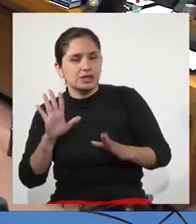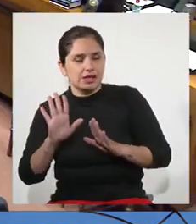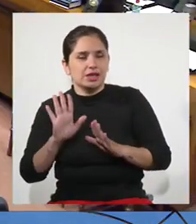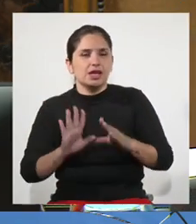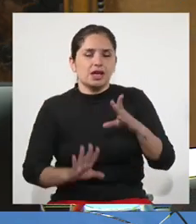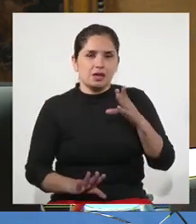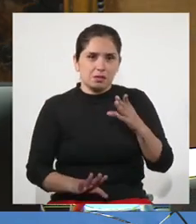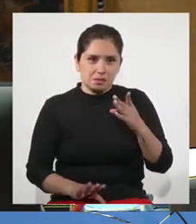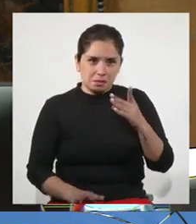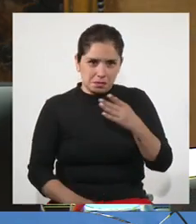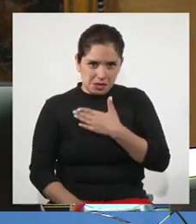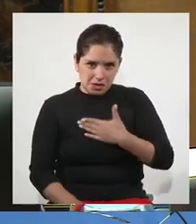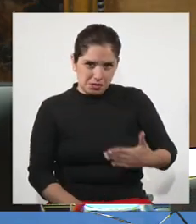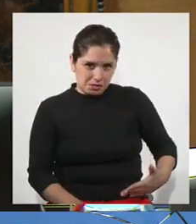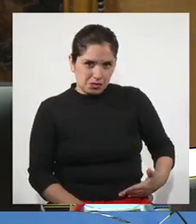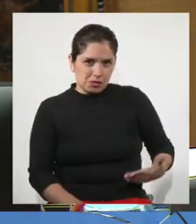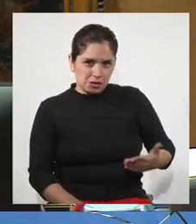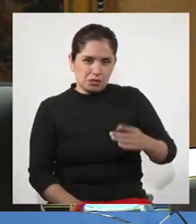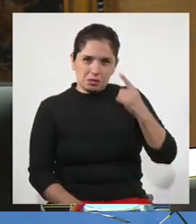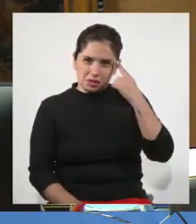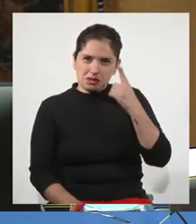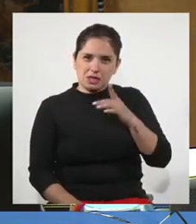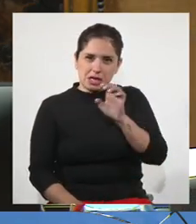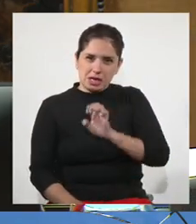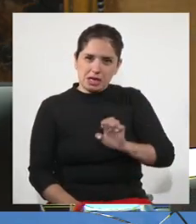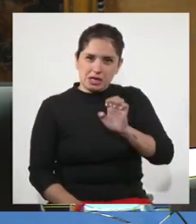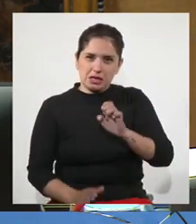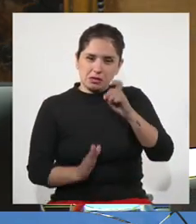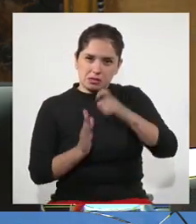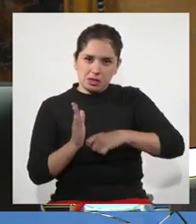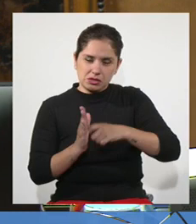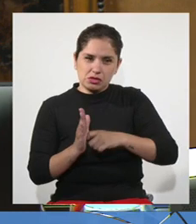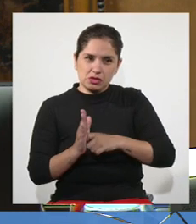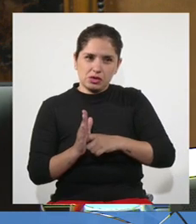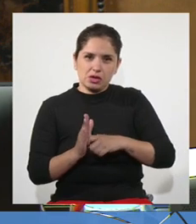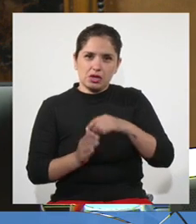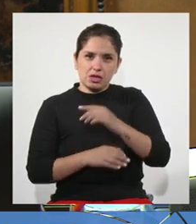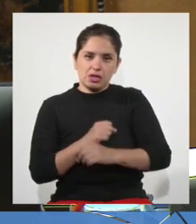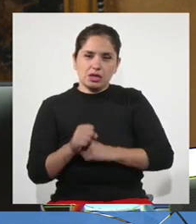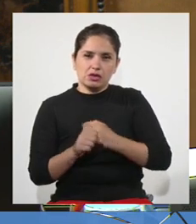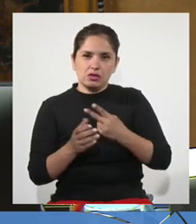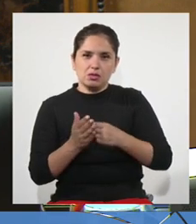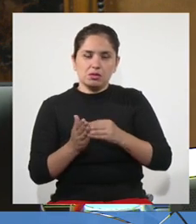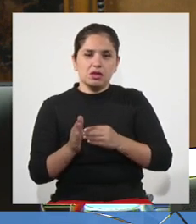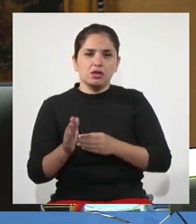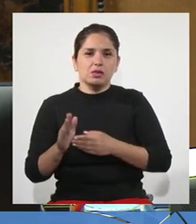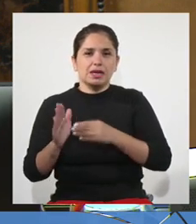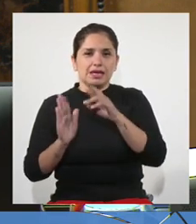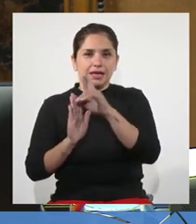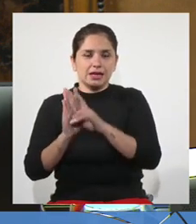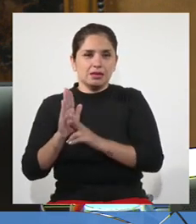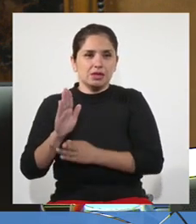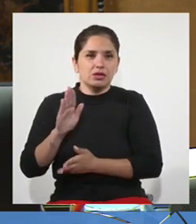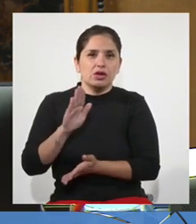¿Le parece al Ejecutivo que enero del 2020 sea razonable para que ingresen el reglamento a la Contraloría?